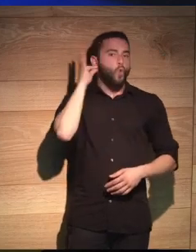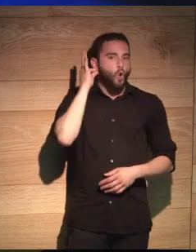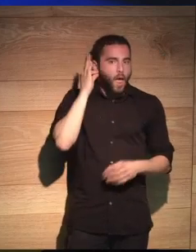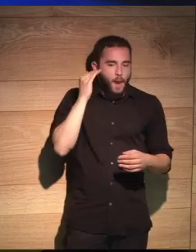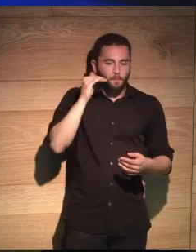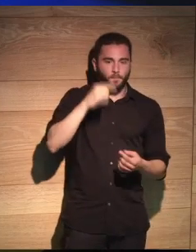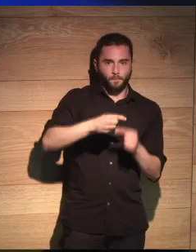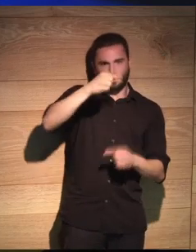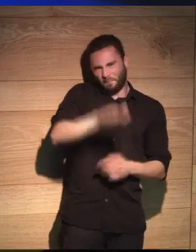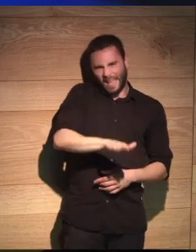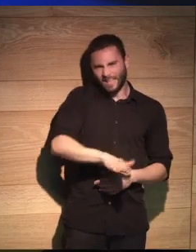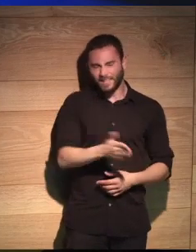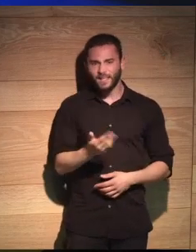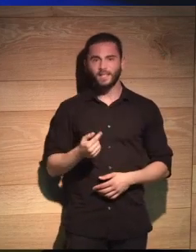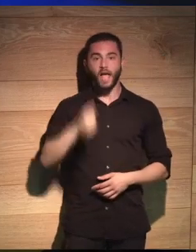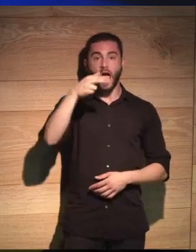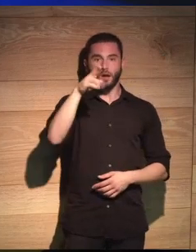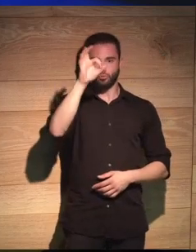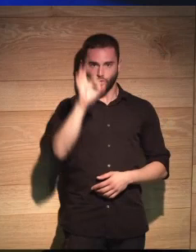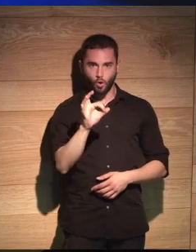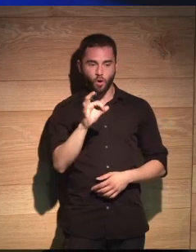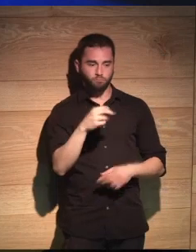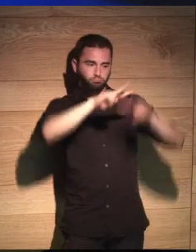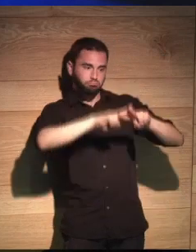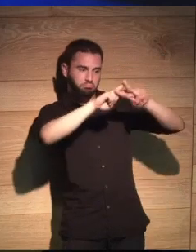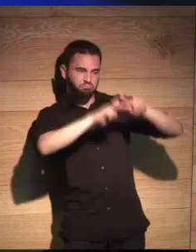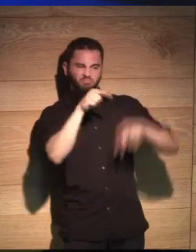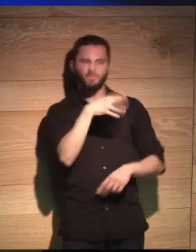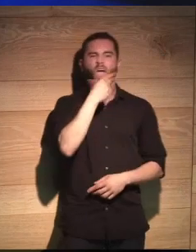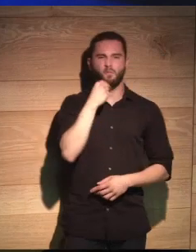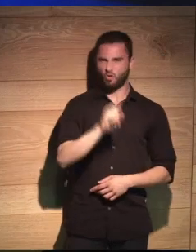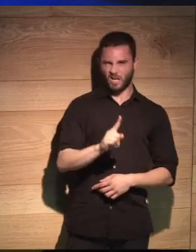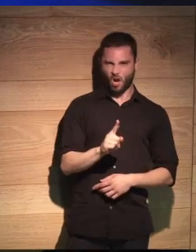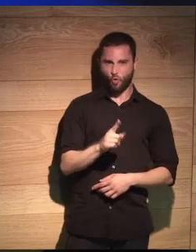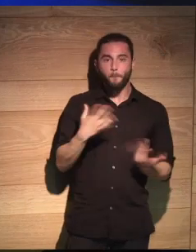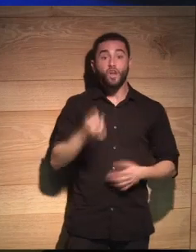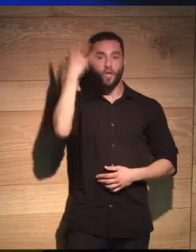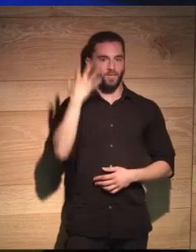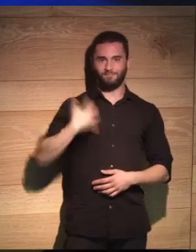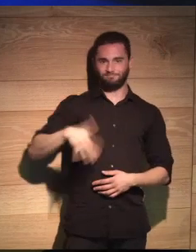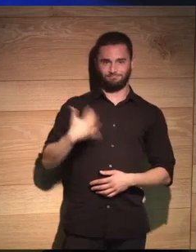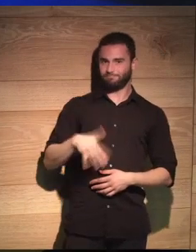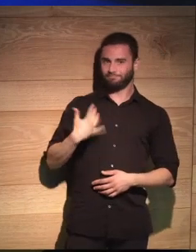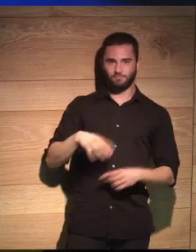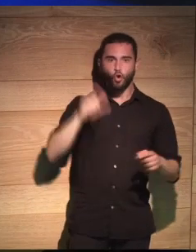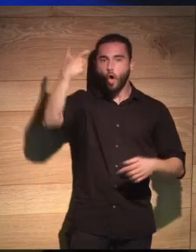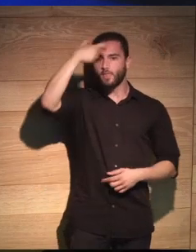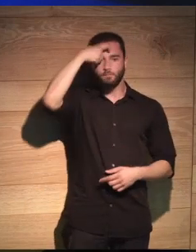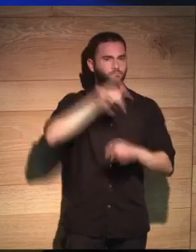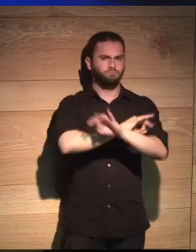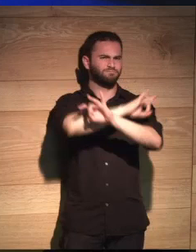Arturo la escanea de arriba abajo y le sale que no es hermosa, pero que tiene una ideología tremenda, una claridad de